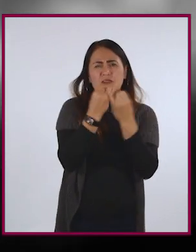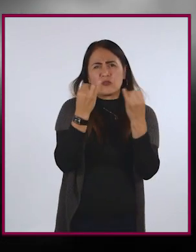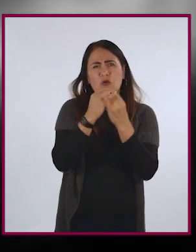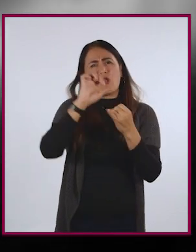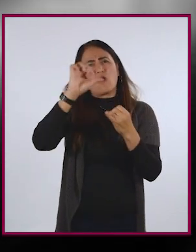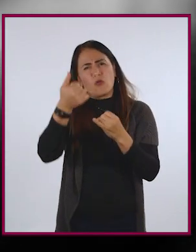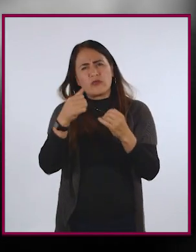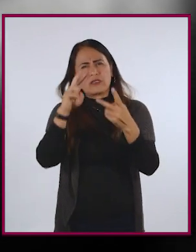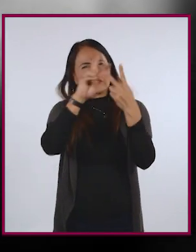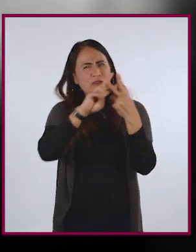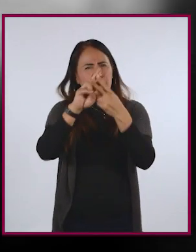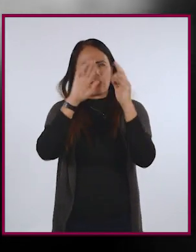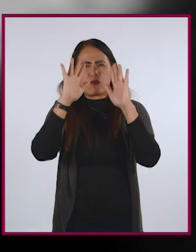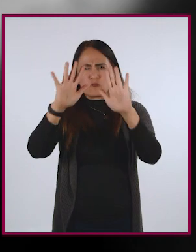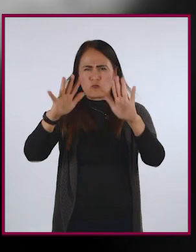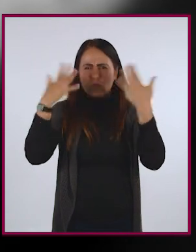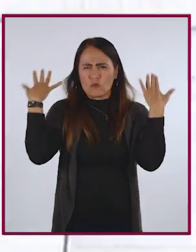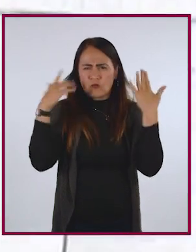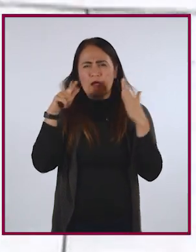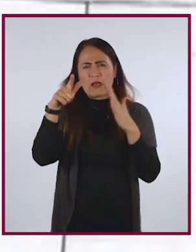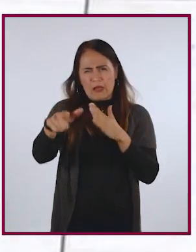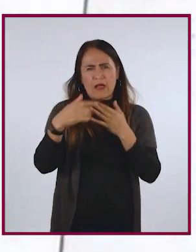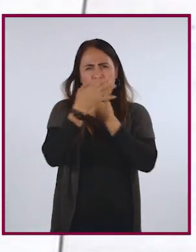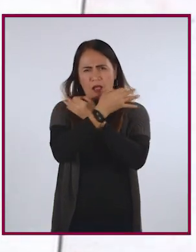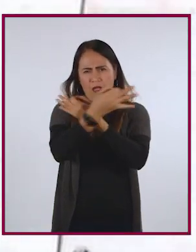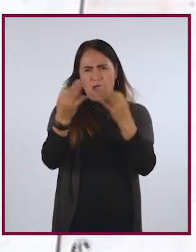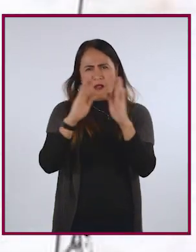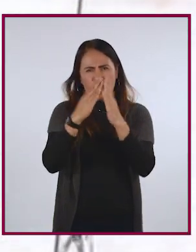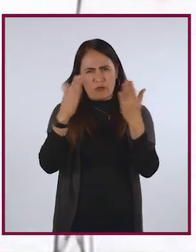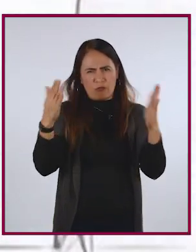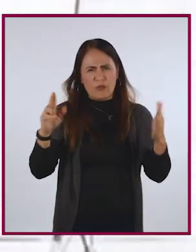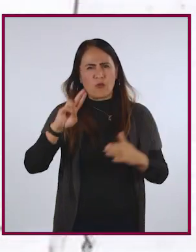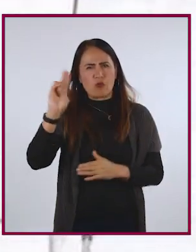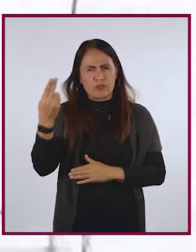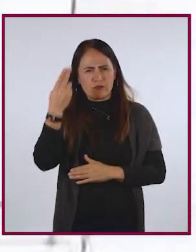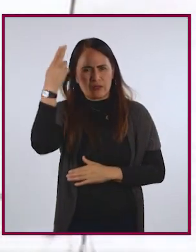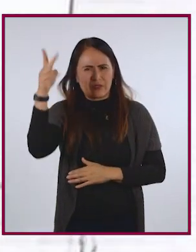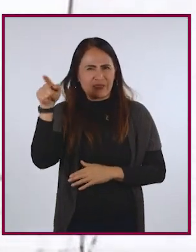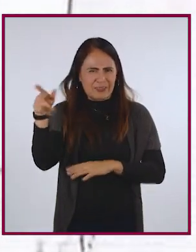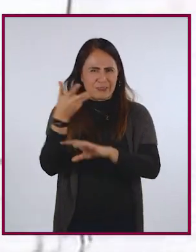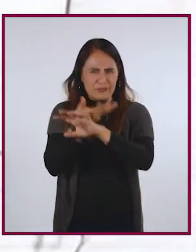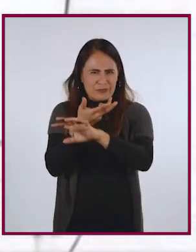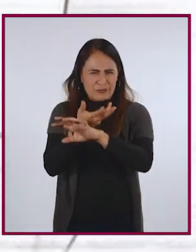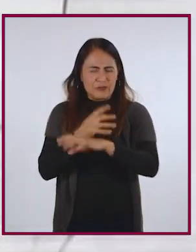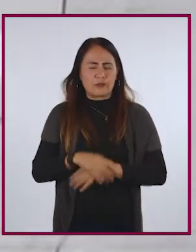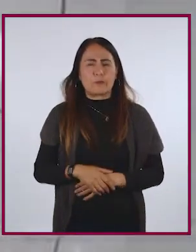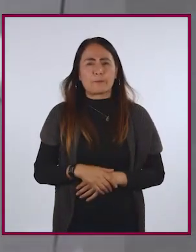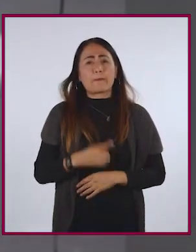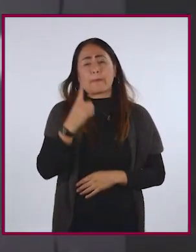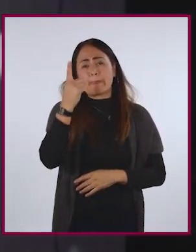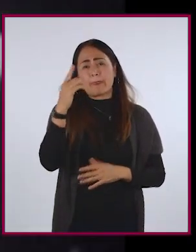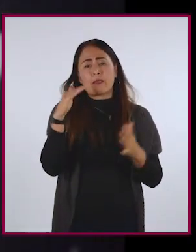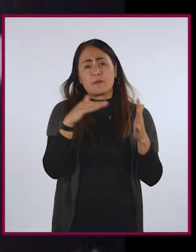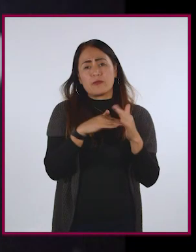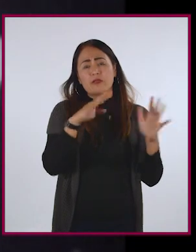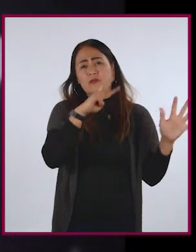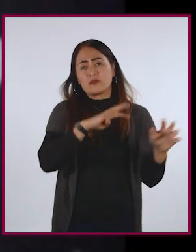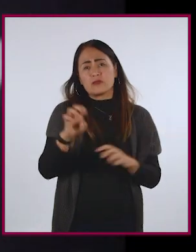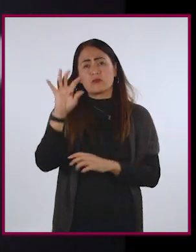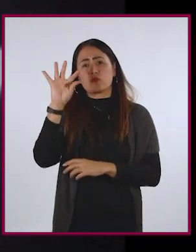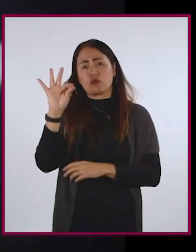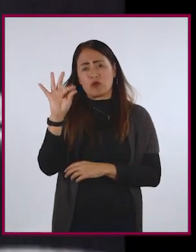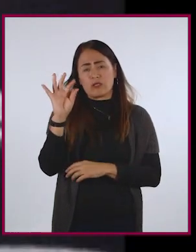sobre estrellas ráfaga, que fueron publicados en el Boletín del Observatorio de la Universidad de Harvard. En